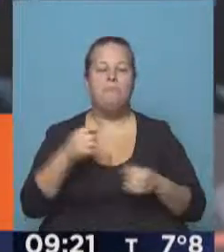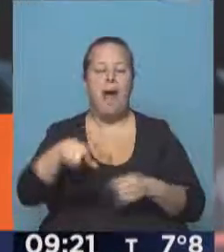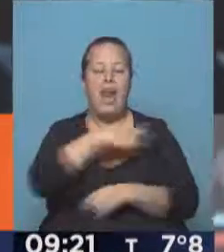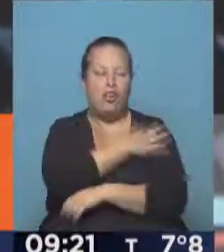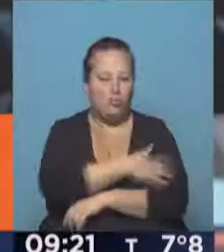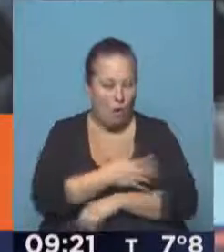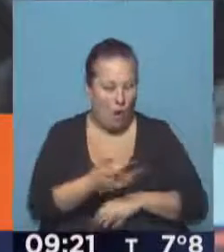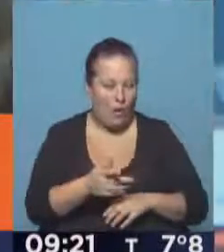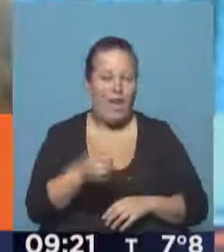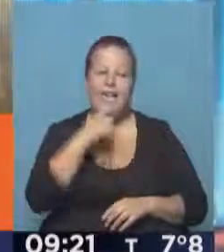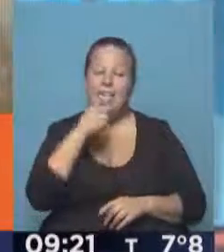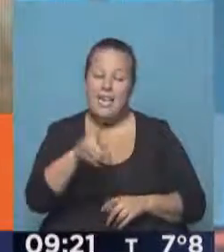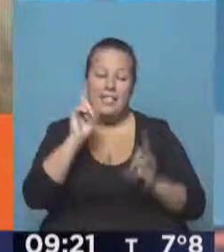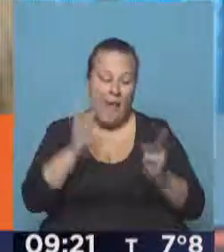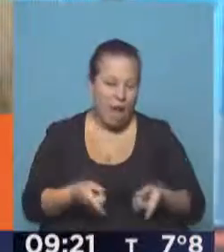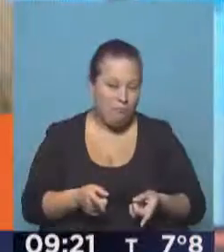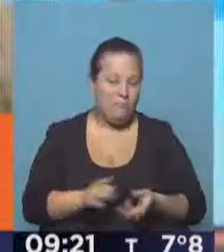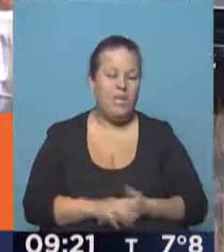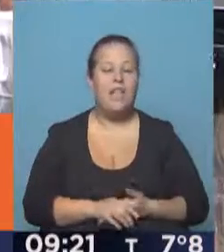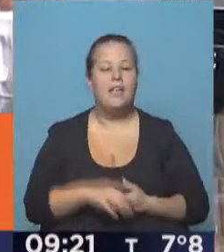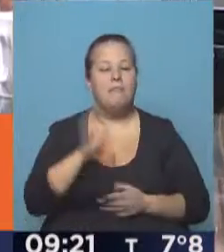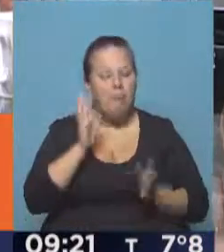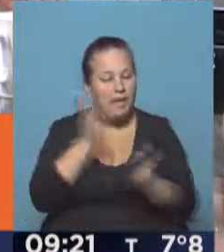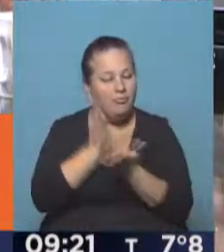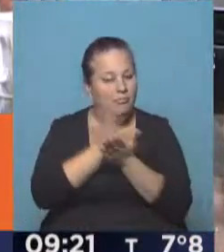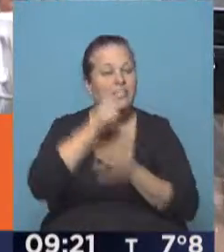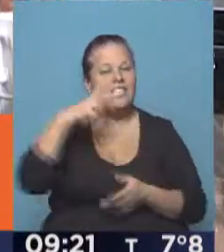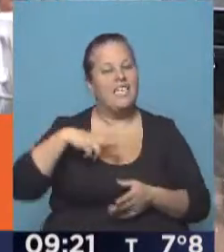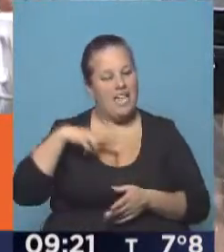quienes menos tienen y sea al mismo tiempo más riguroso con quienes más tienen.